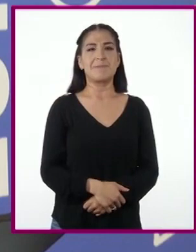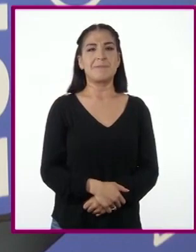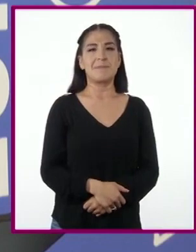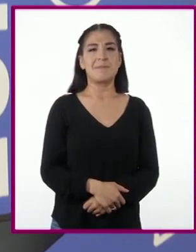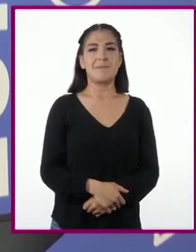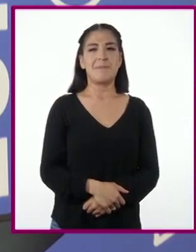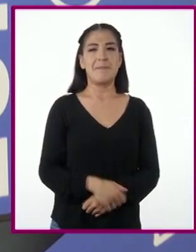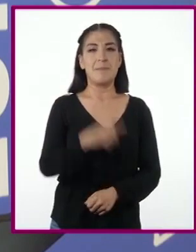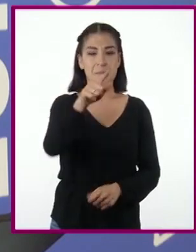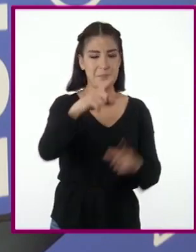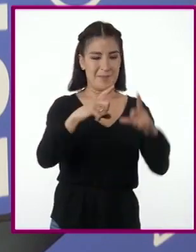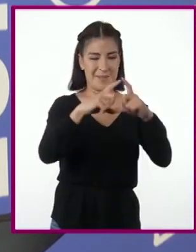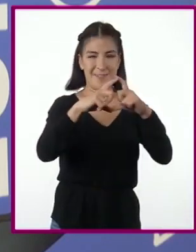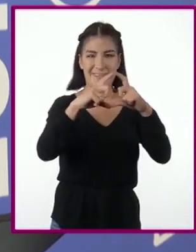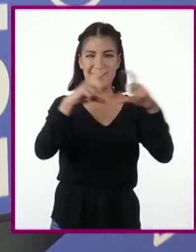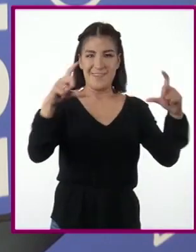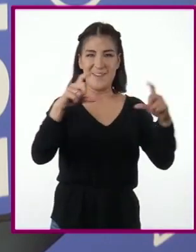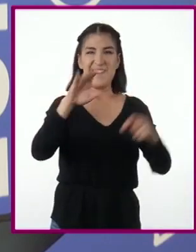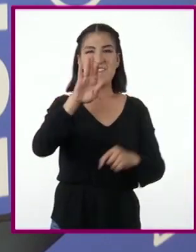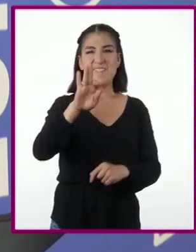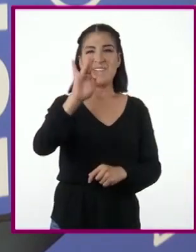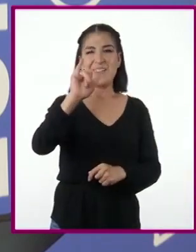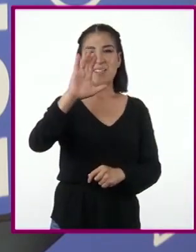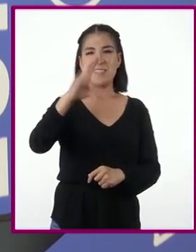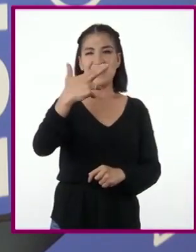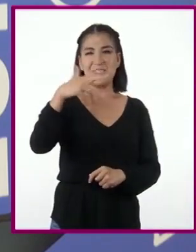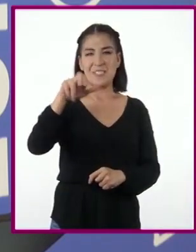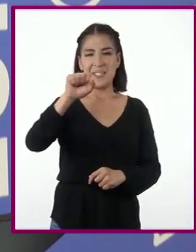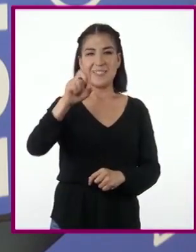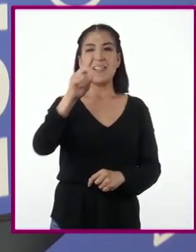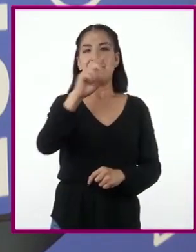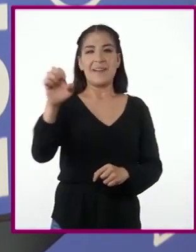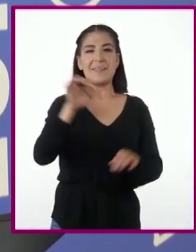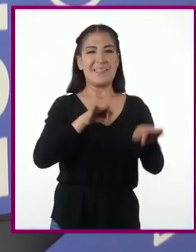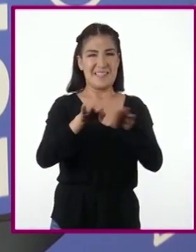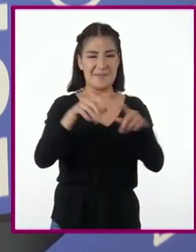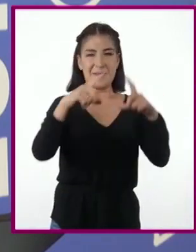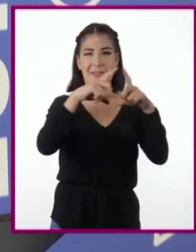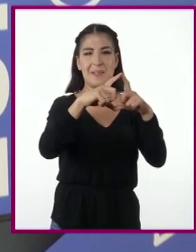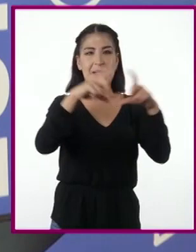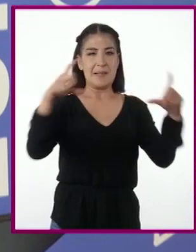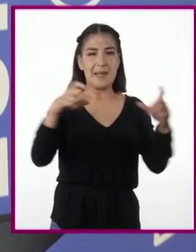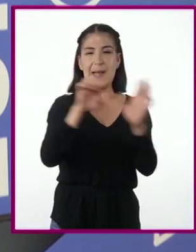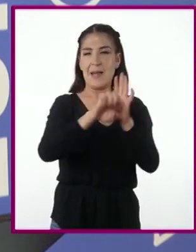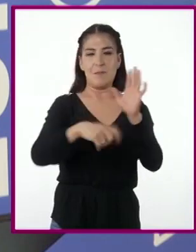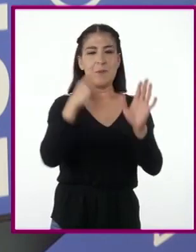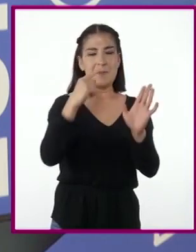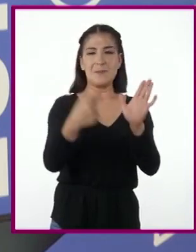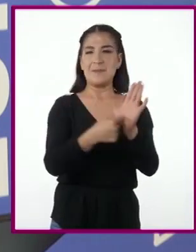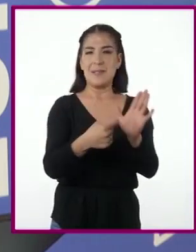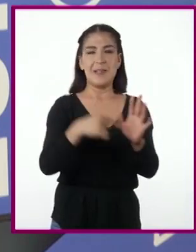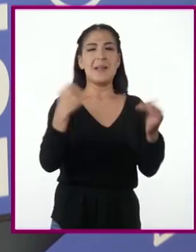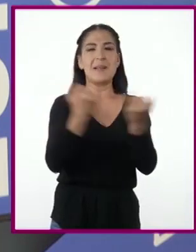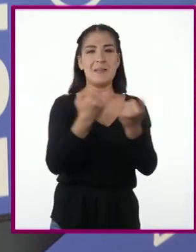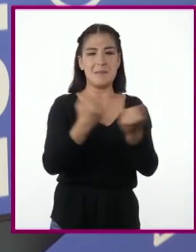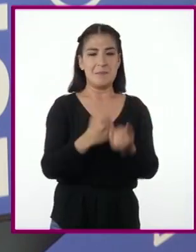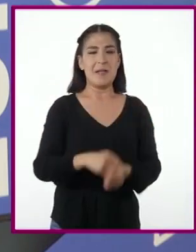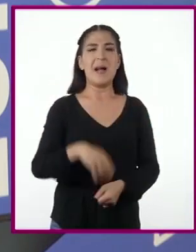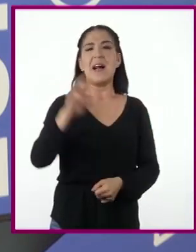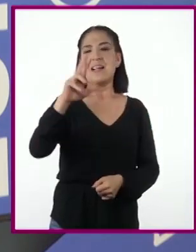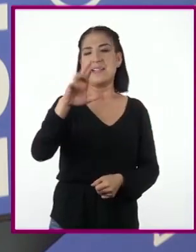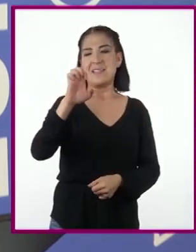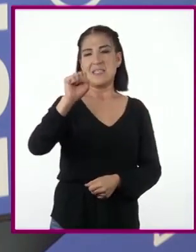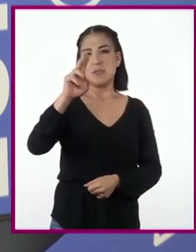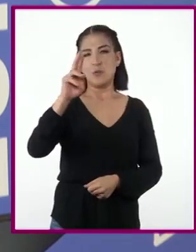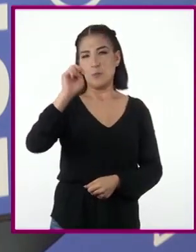Las fichas de trabajo son tarjetas como estas. Pueden ser de resumen,